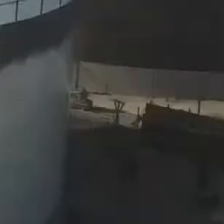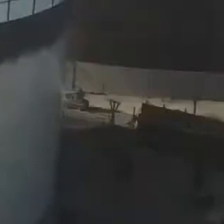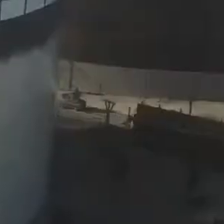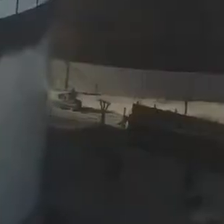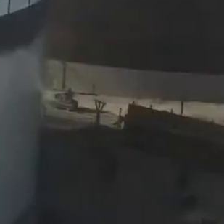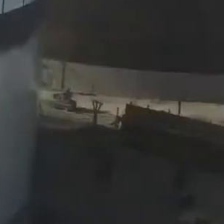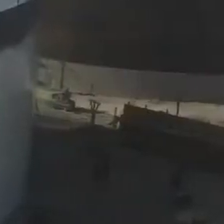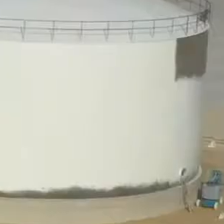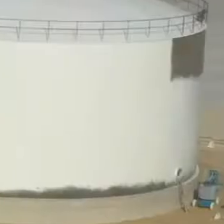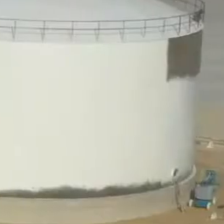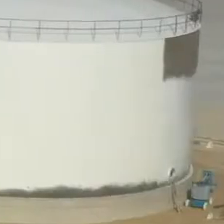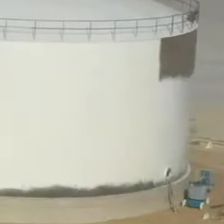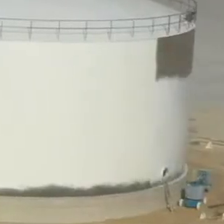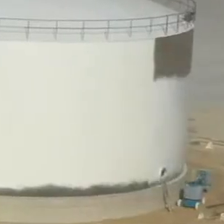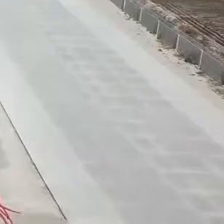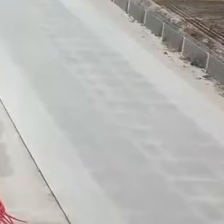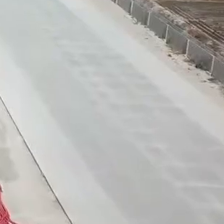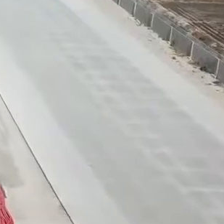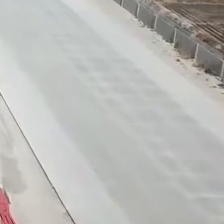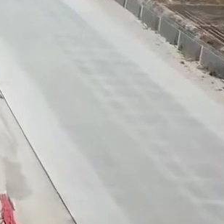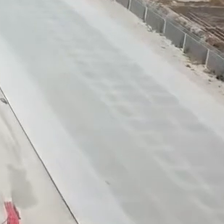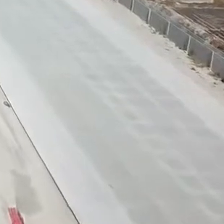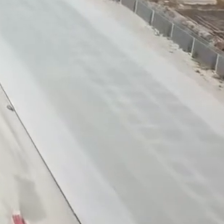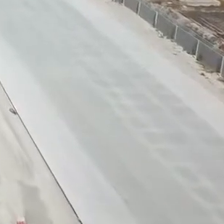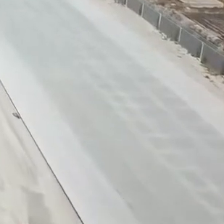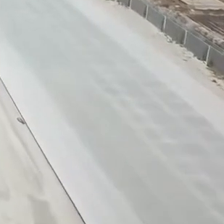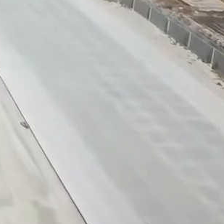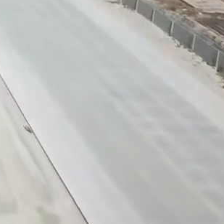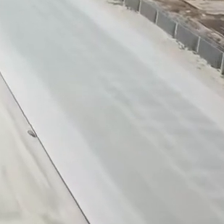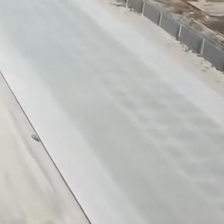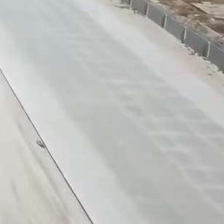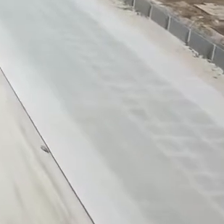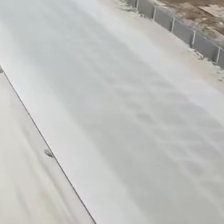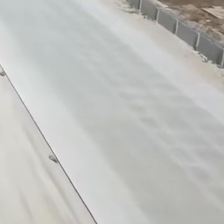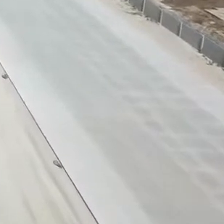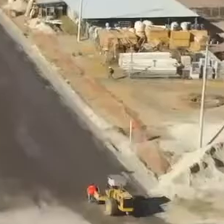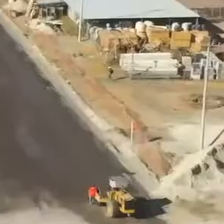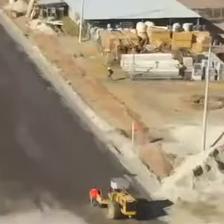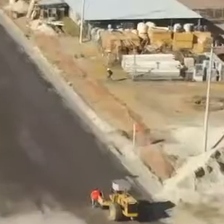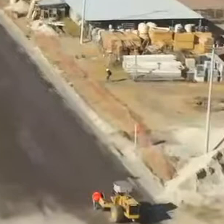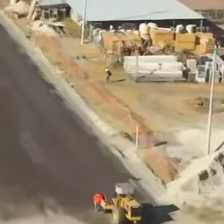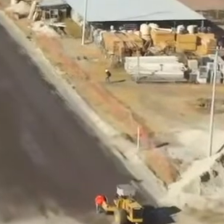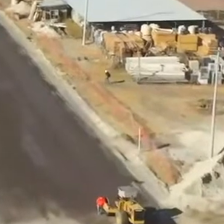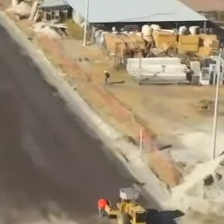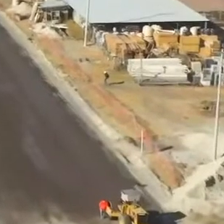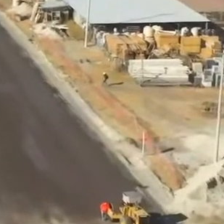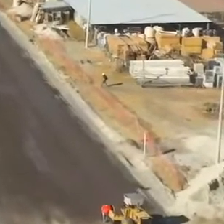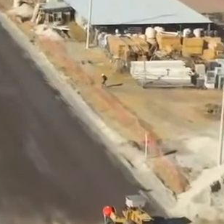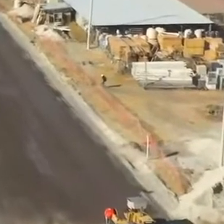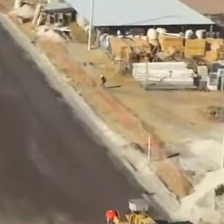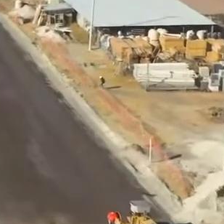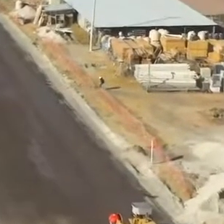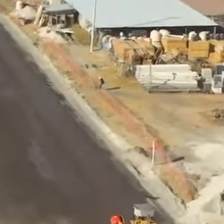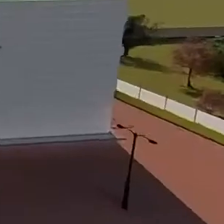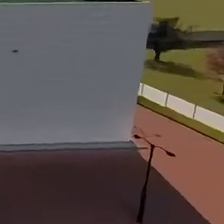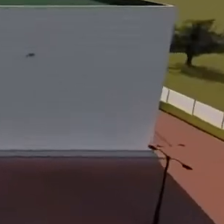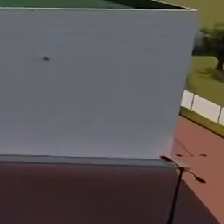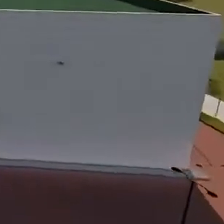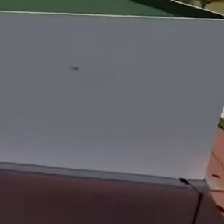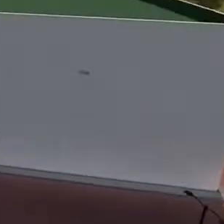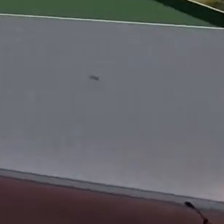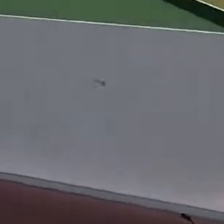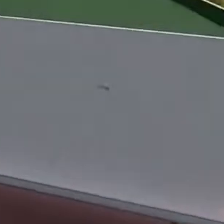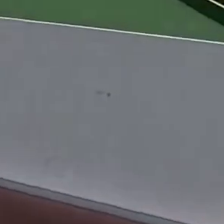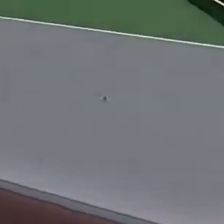vertical atmosférico 2 y 3, así como la conformación de base en vialidad central para instalaciones de apoyo a la aviación. En